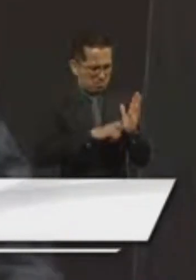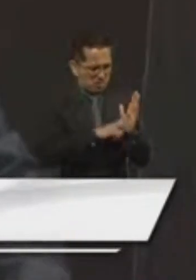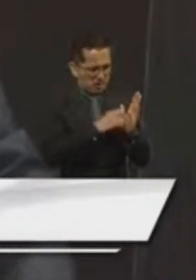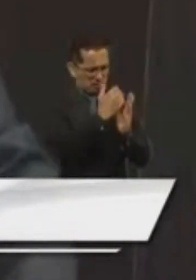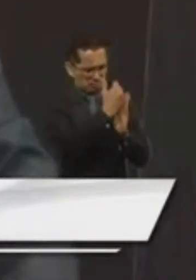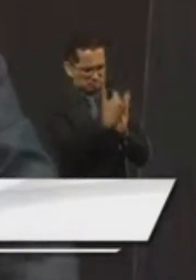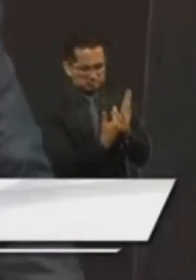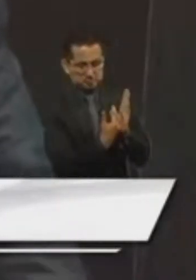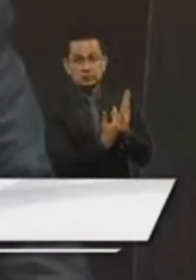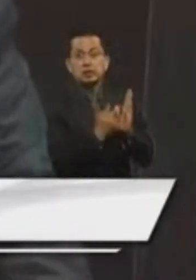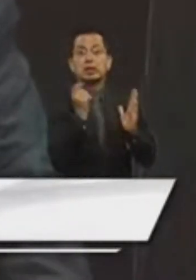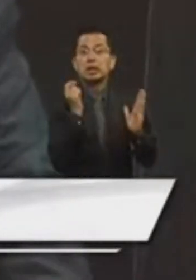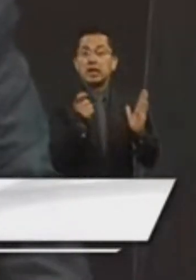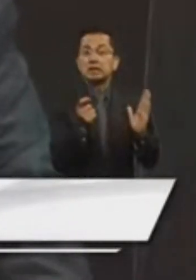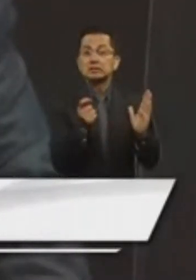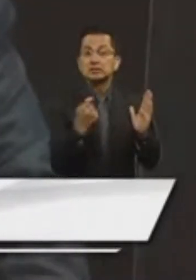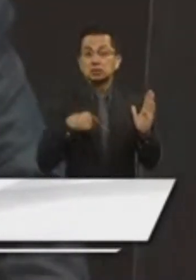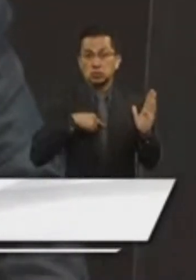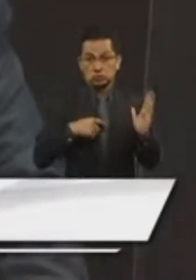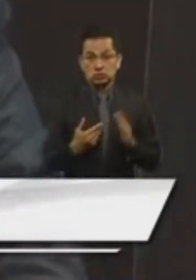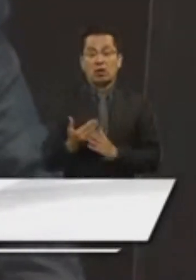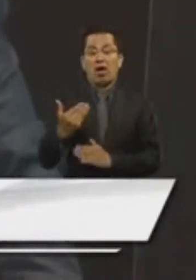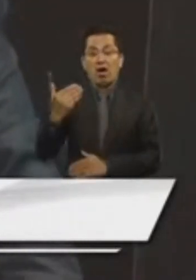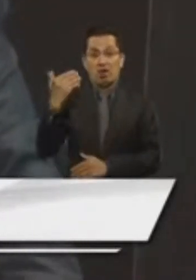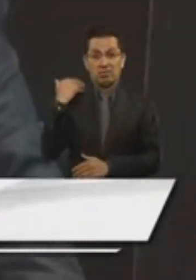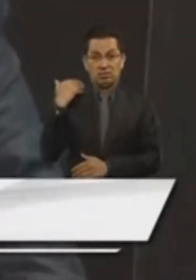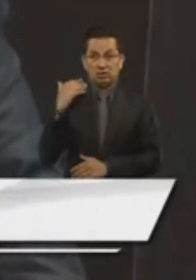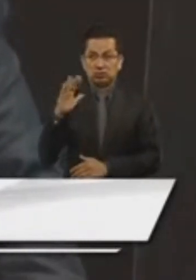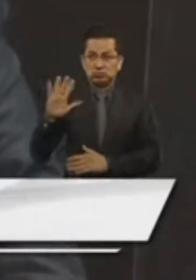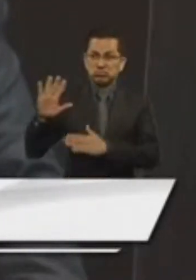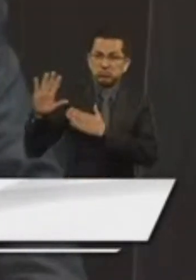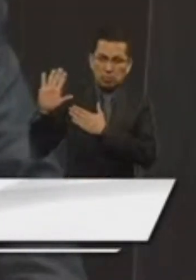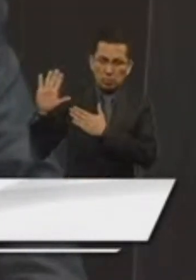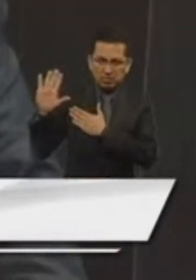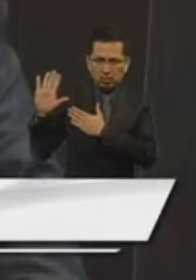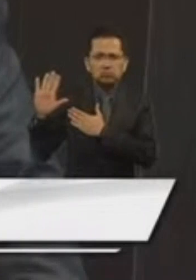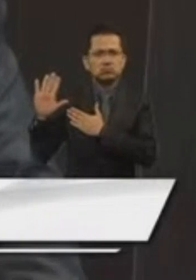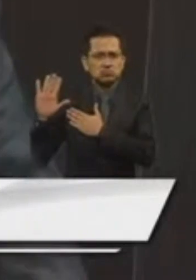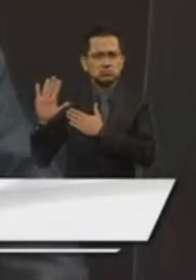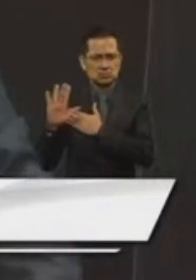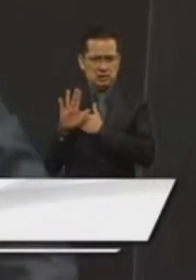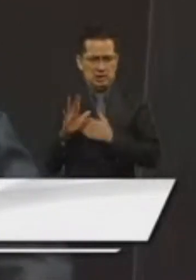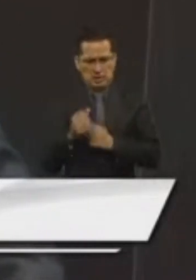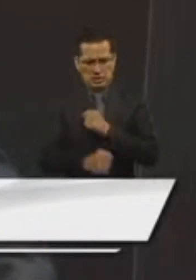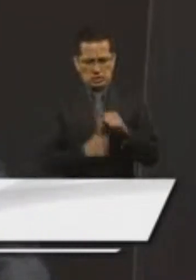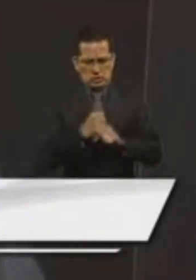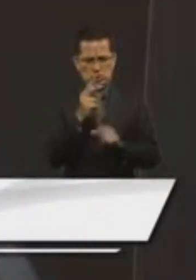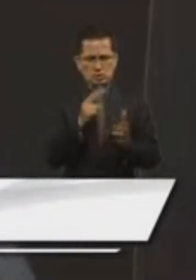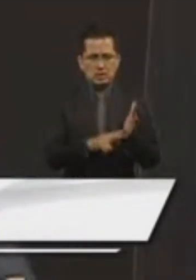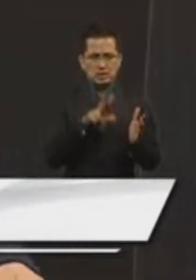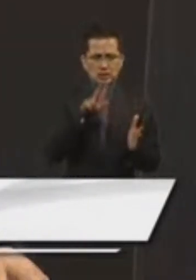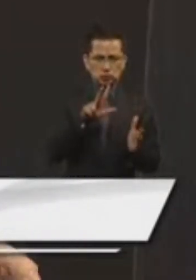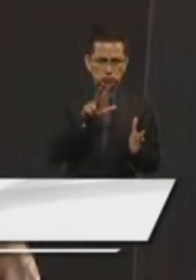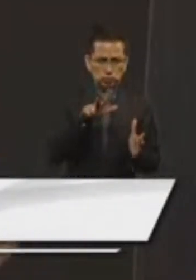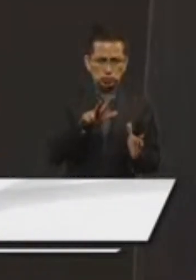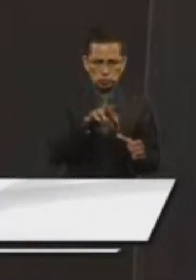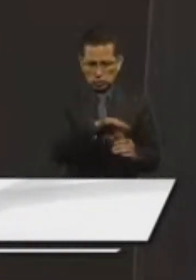hoy son letra viva, derecho vigente en nuestro país.